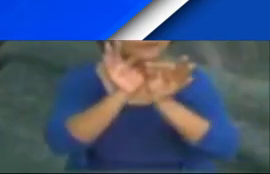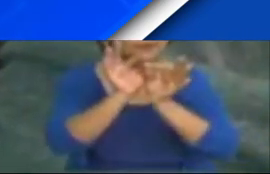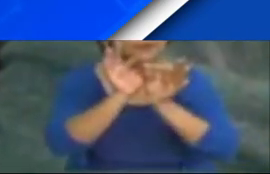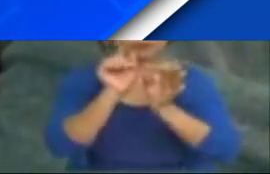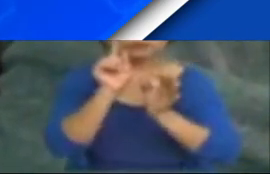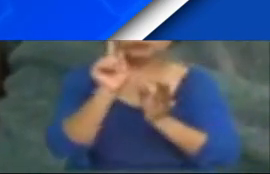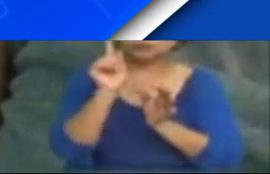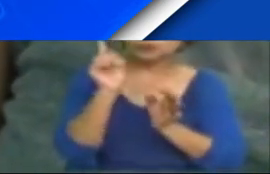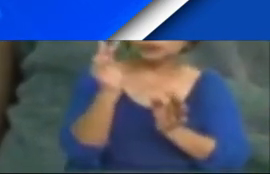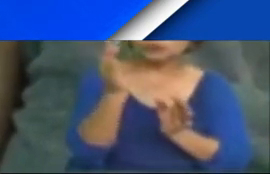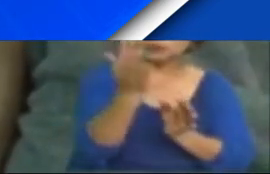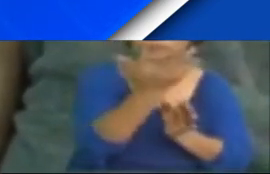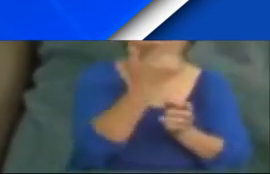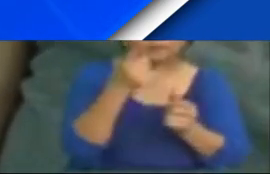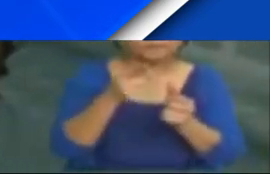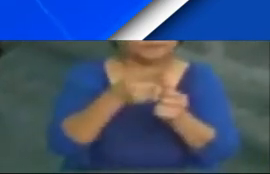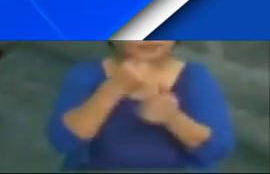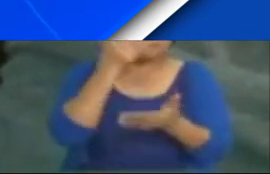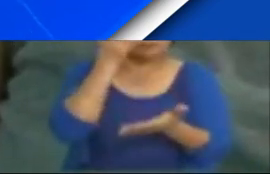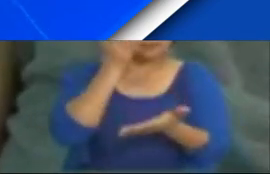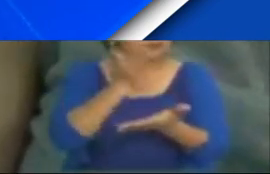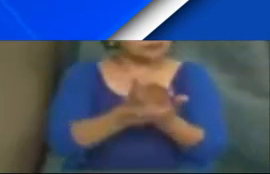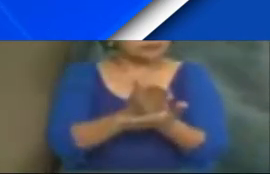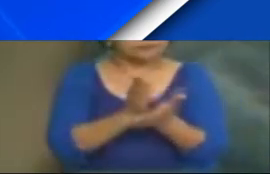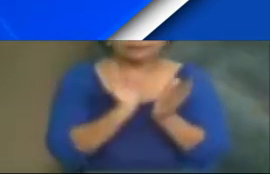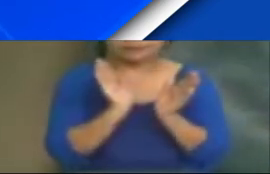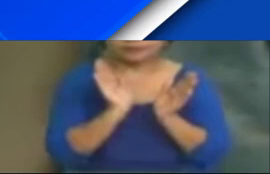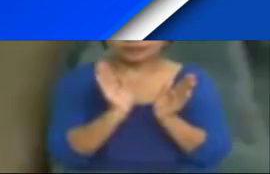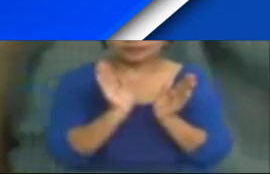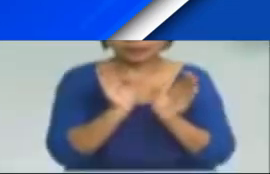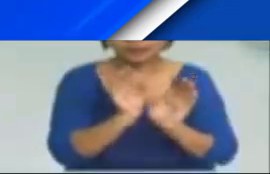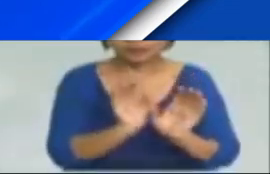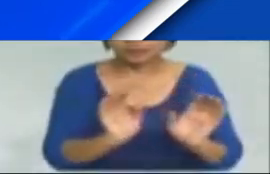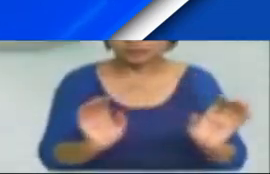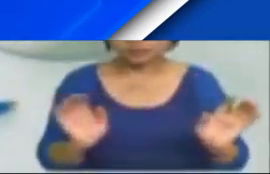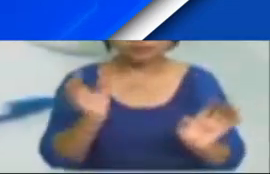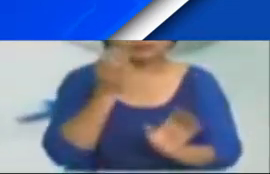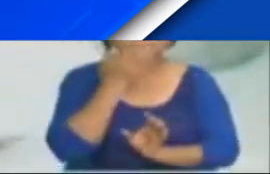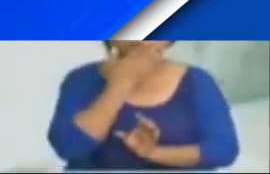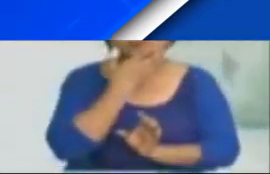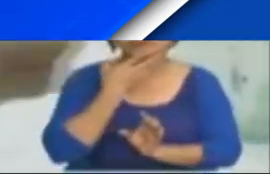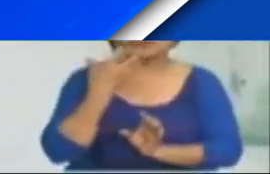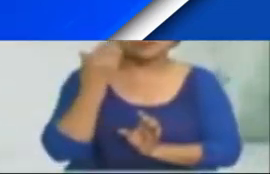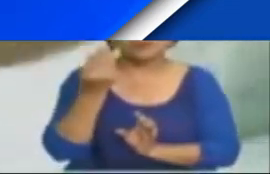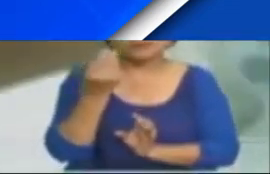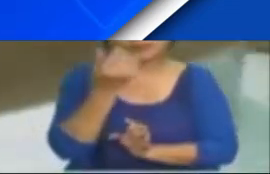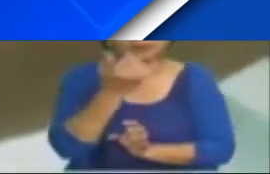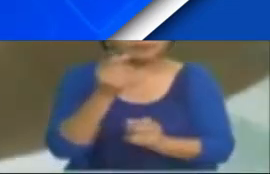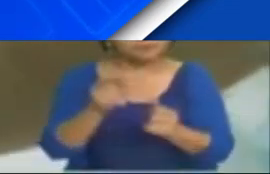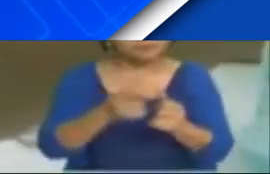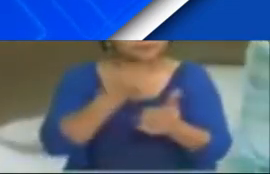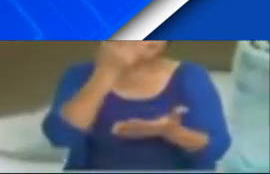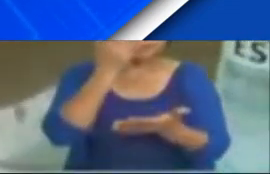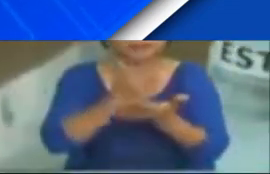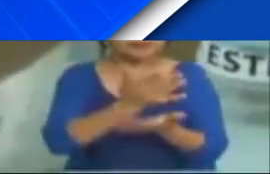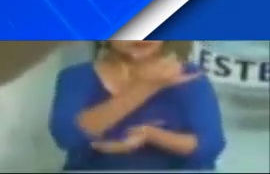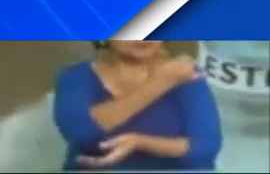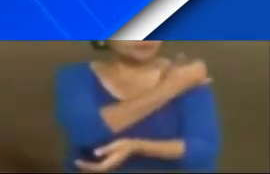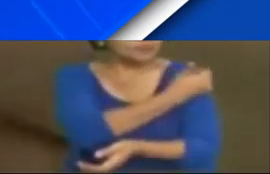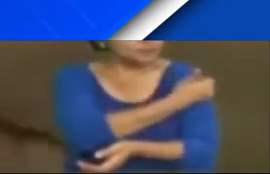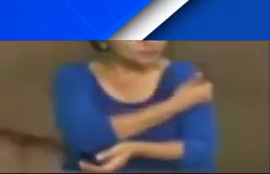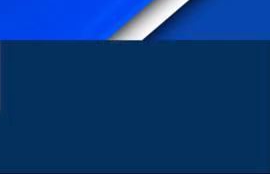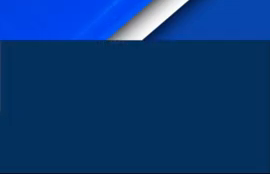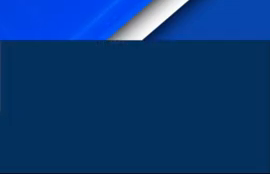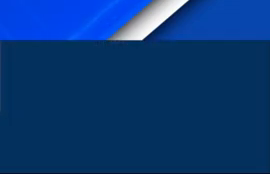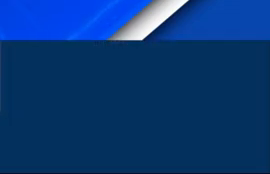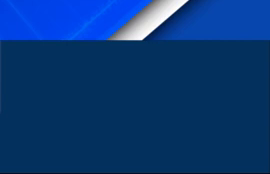regular. De tal manera que en ese sentido yo quisiera resaltar que la vacunación para la COVID-19 es